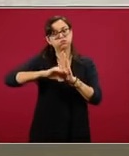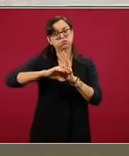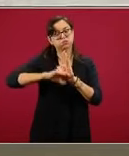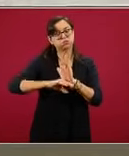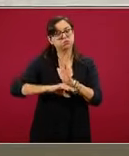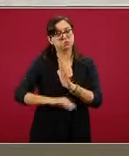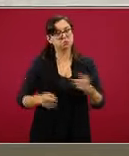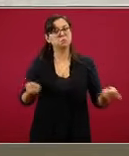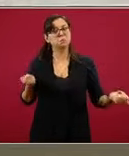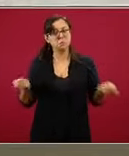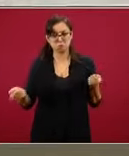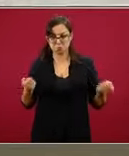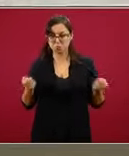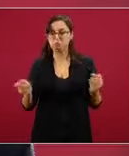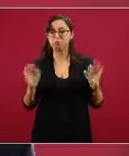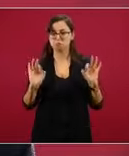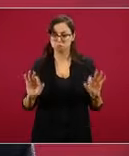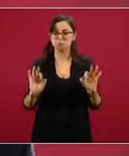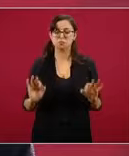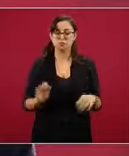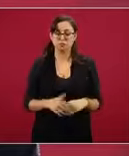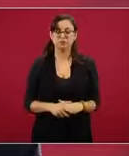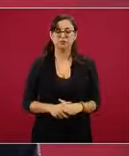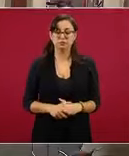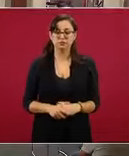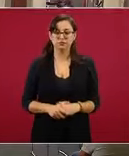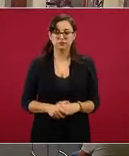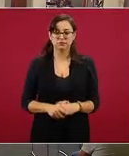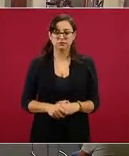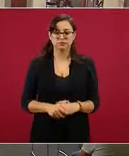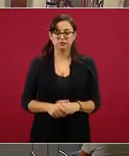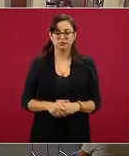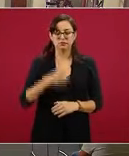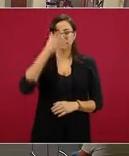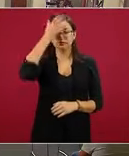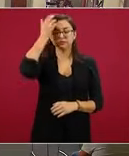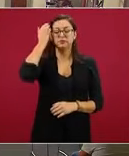digamos, controlado desde que este ocurrió.